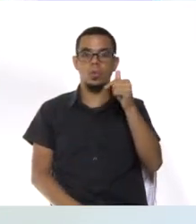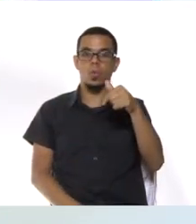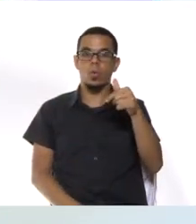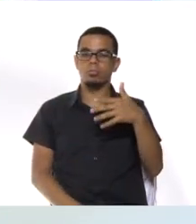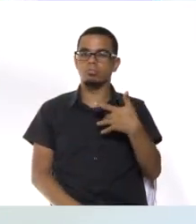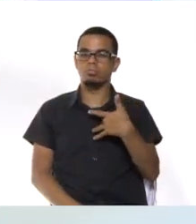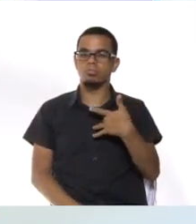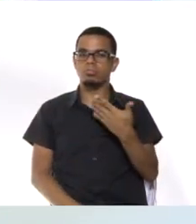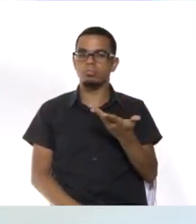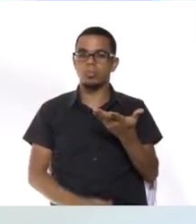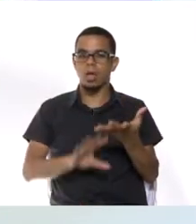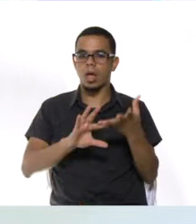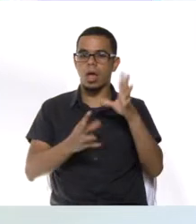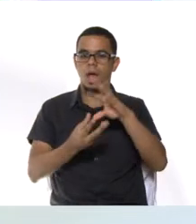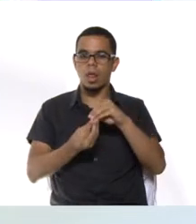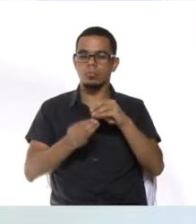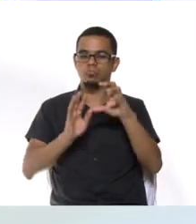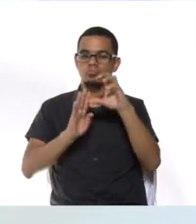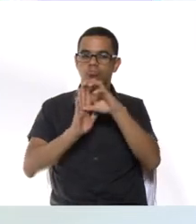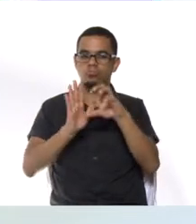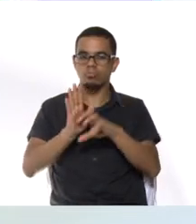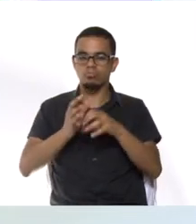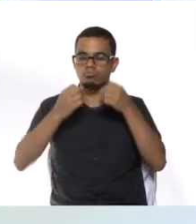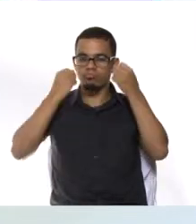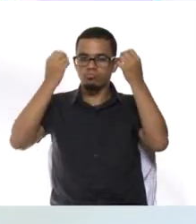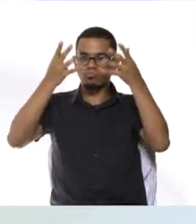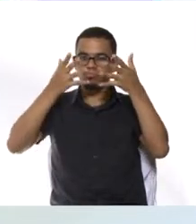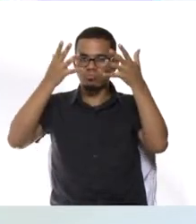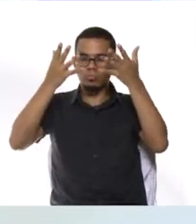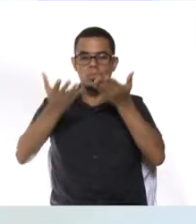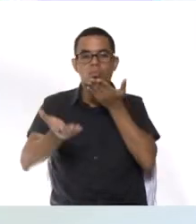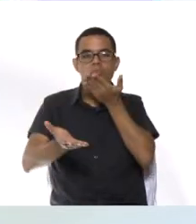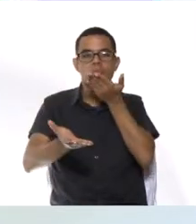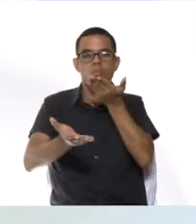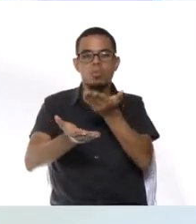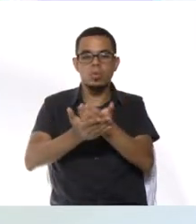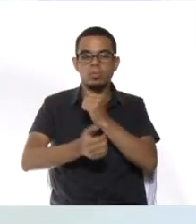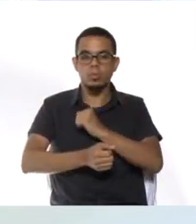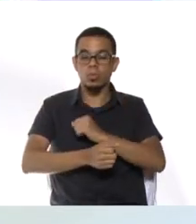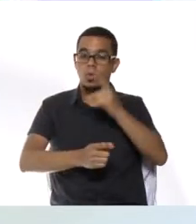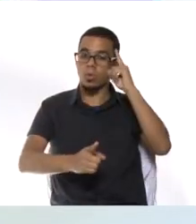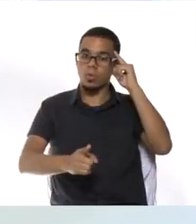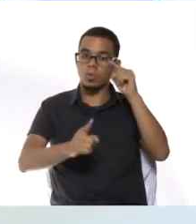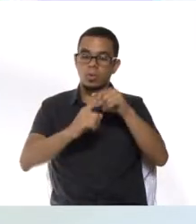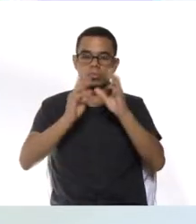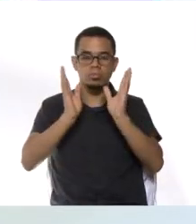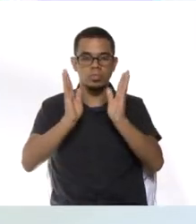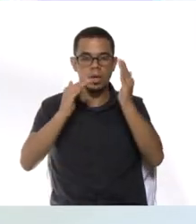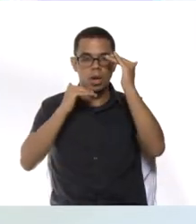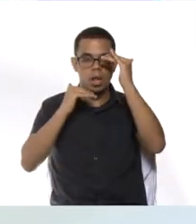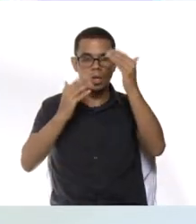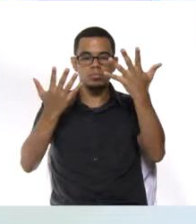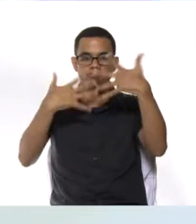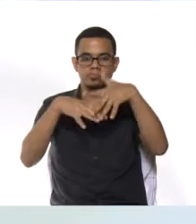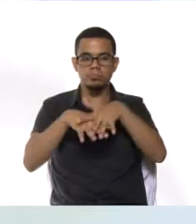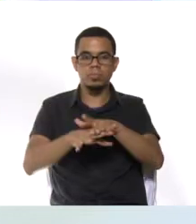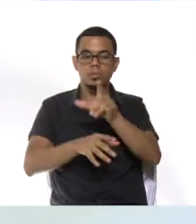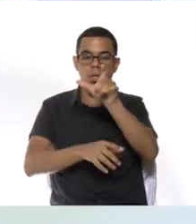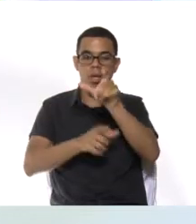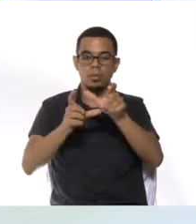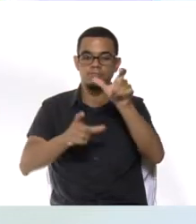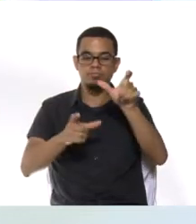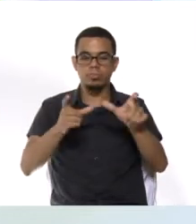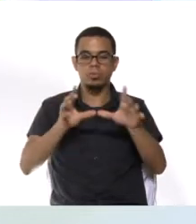aquí nuevamente para llevar a sus hogares adaptaciones curriculares, recomendaciones y orientaciones a fin de garantizar la atención educativa integral de